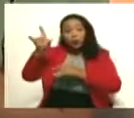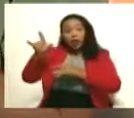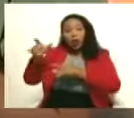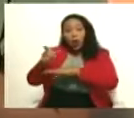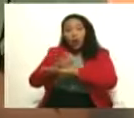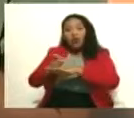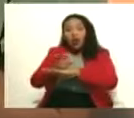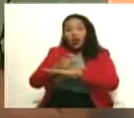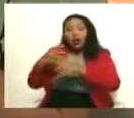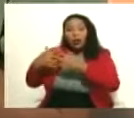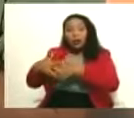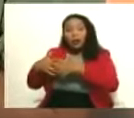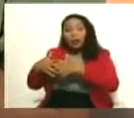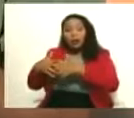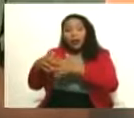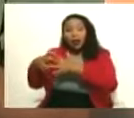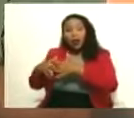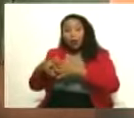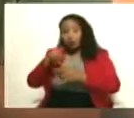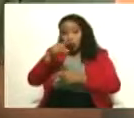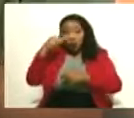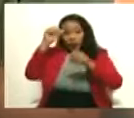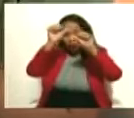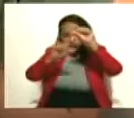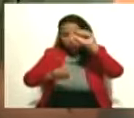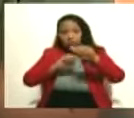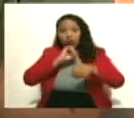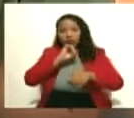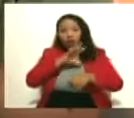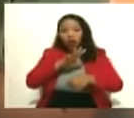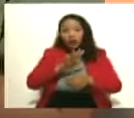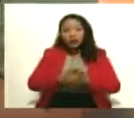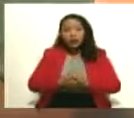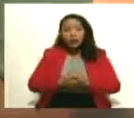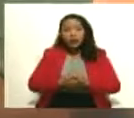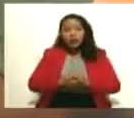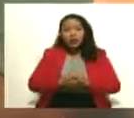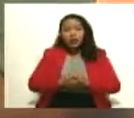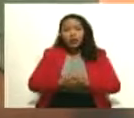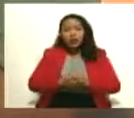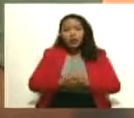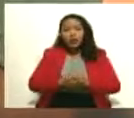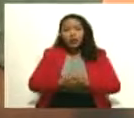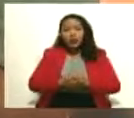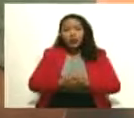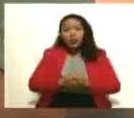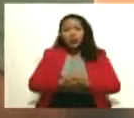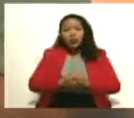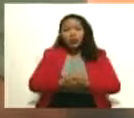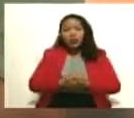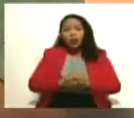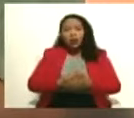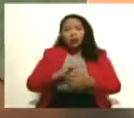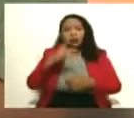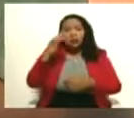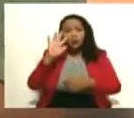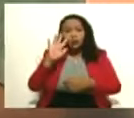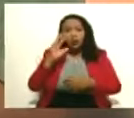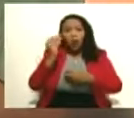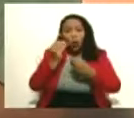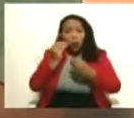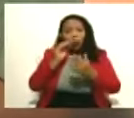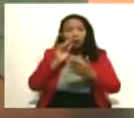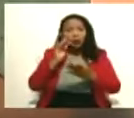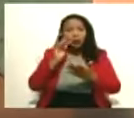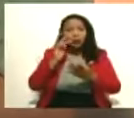de la ExxonMobil. Si tú revisas la historia de Venezuela, cada vez que alguien trata de tener un pulso con el pueblo de Venezuela,